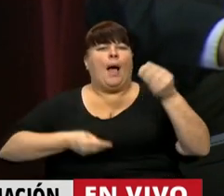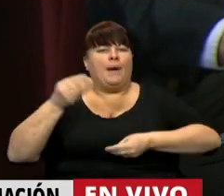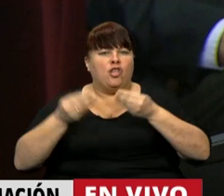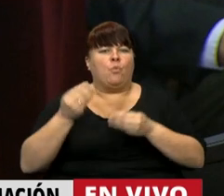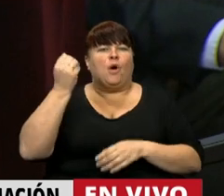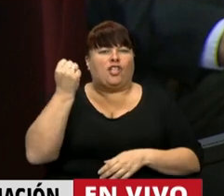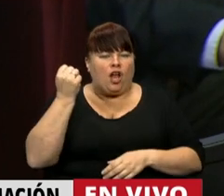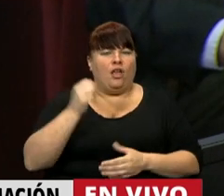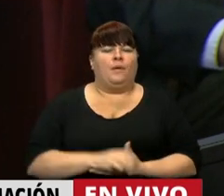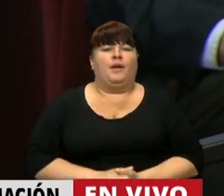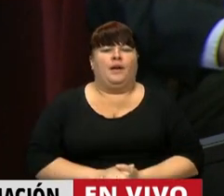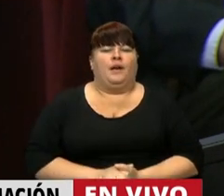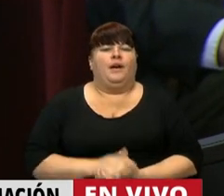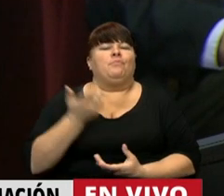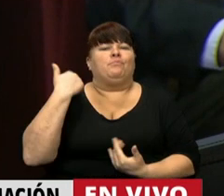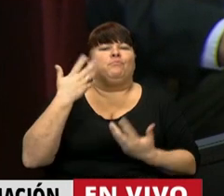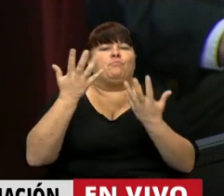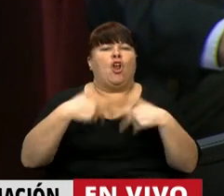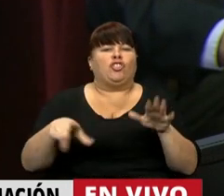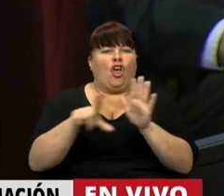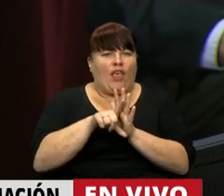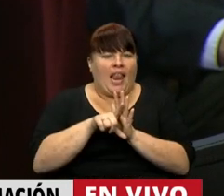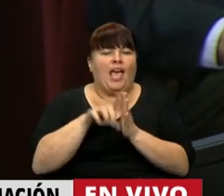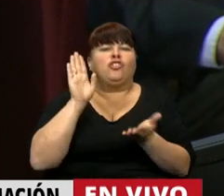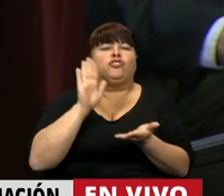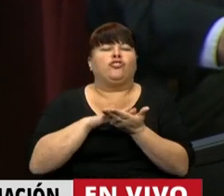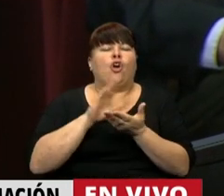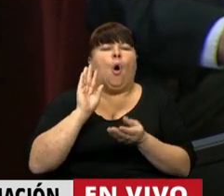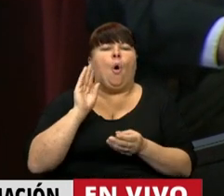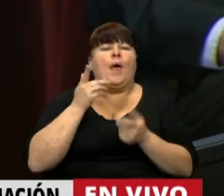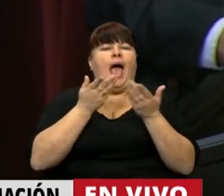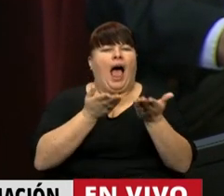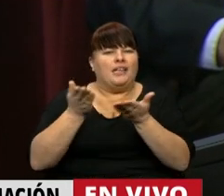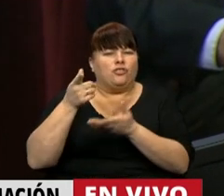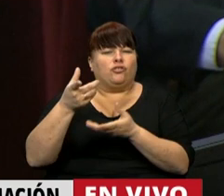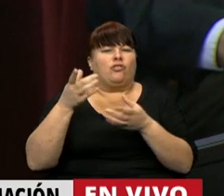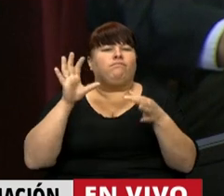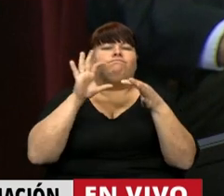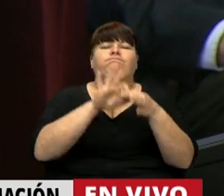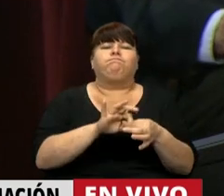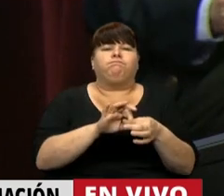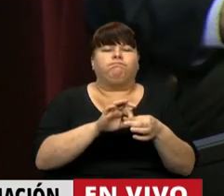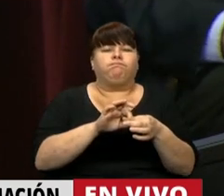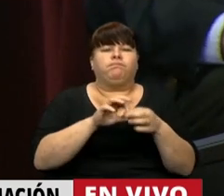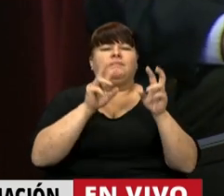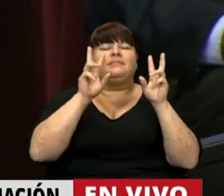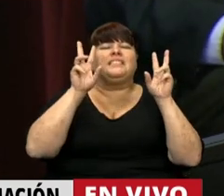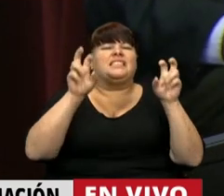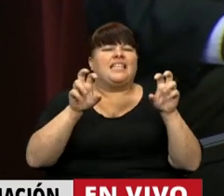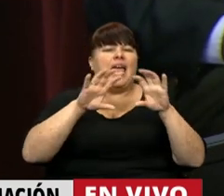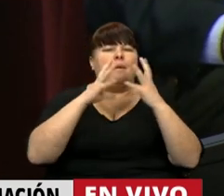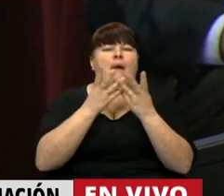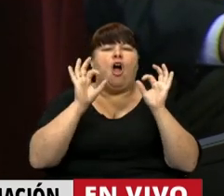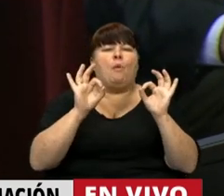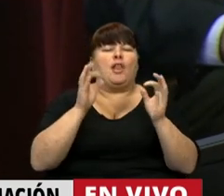Presupuesto y Hacienda, recaído en el proyecto de ley sobre la incorporación de prestaciones asociadas al abordaje